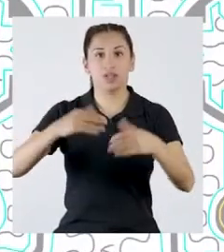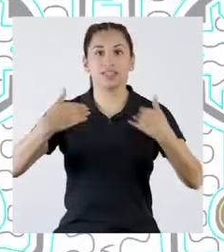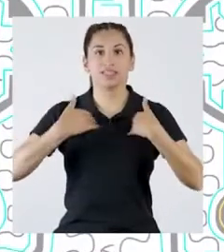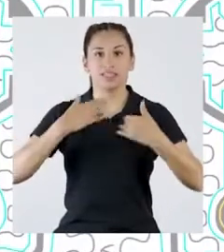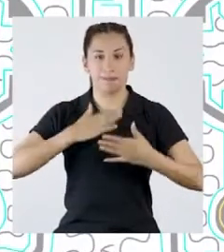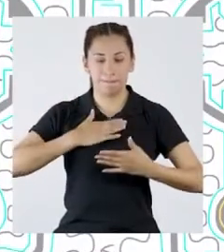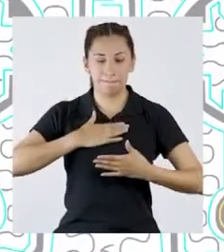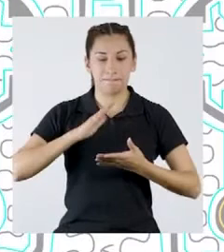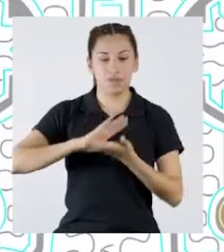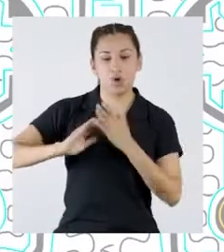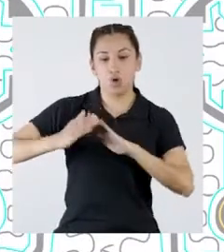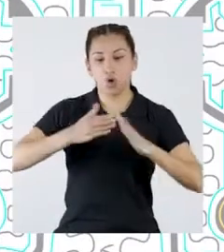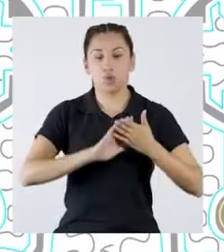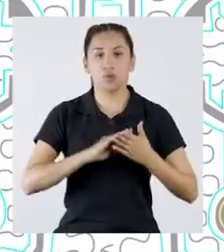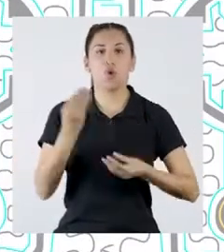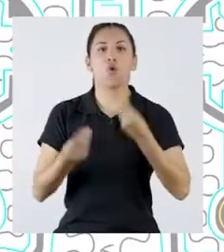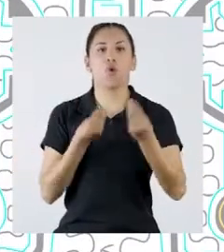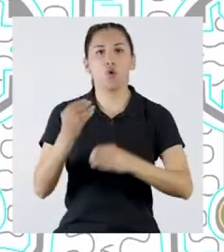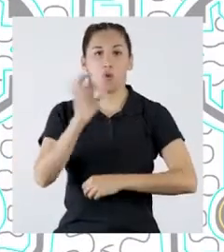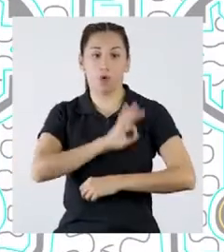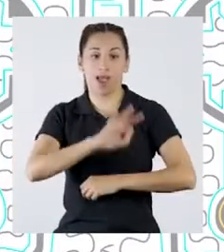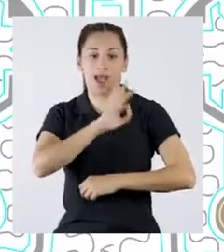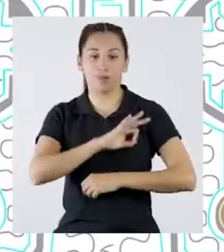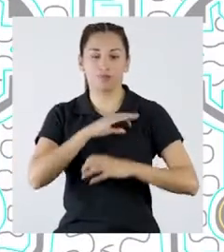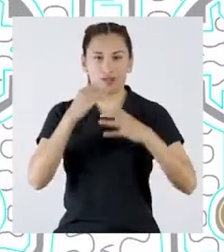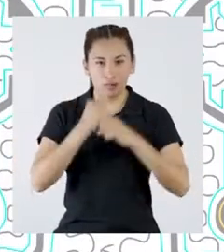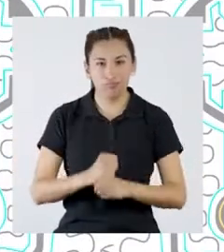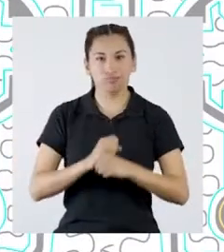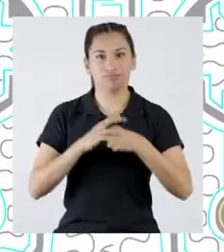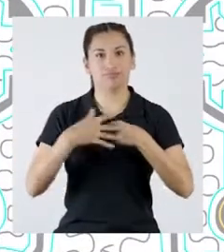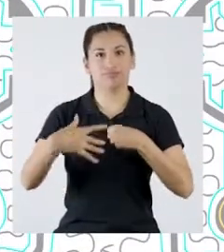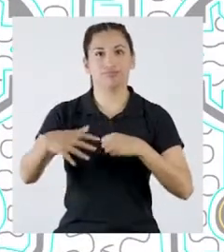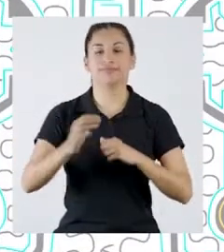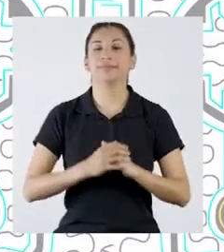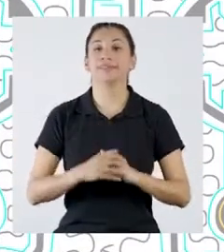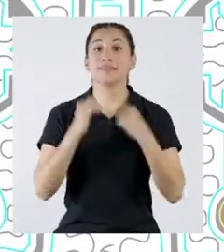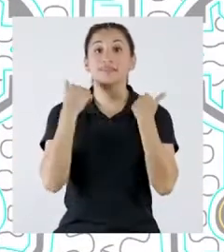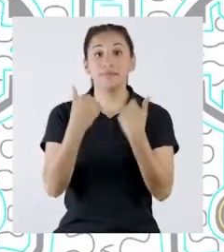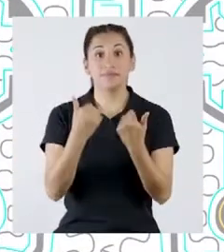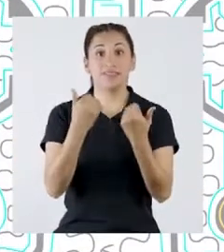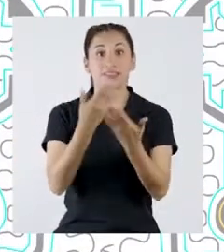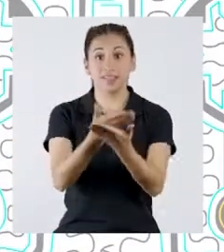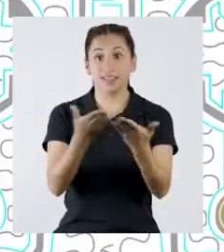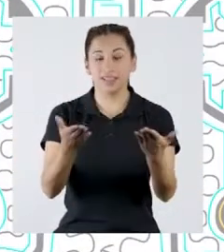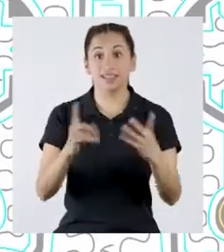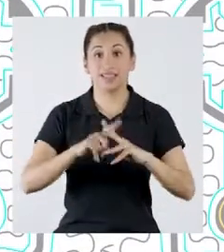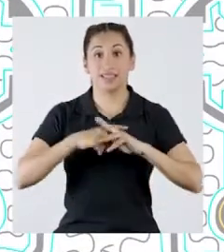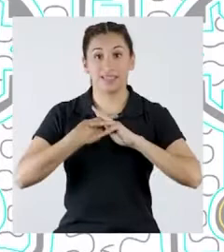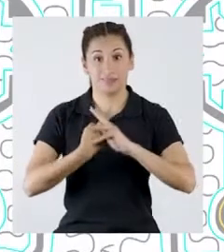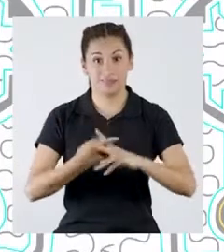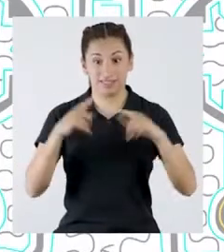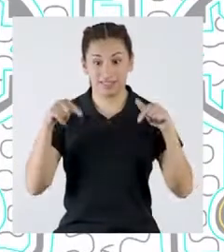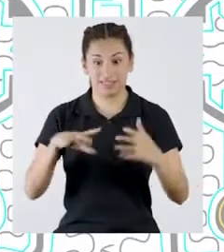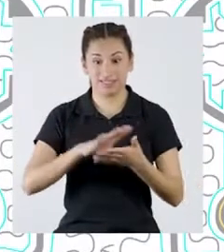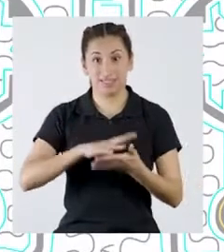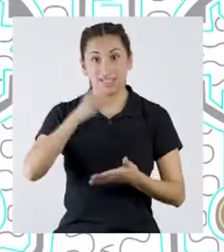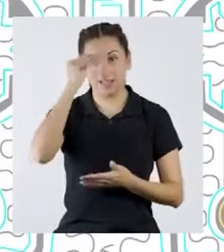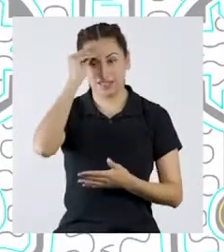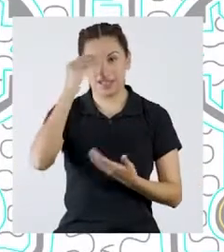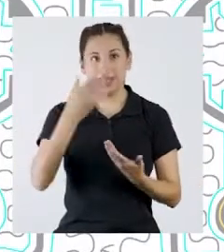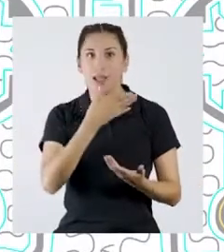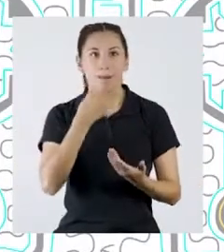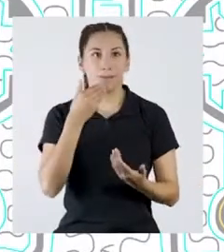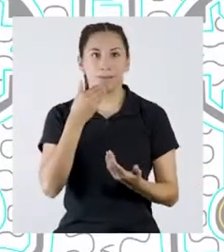existen en mi comunidad y cómo aprovecharlos sosteniblemente. Bien, chicas y chicos, para empezar con este